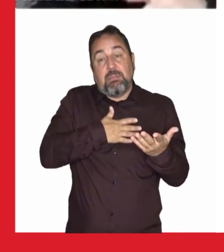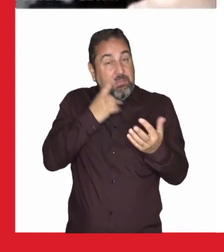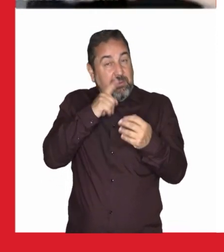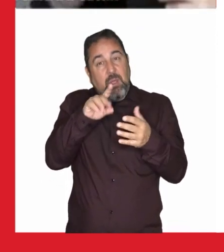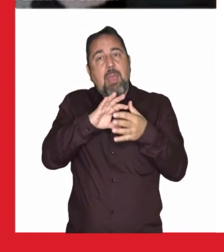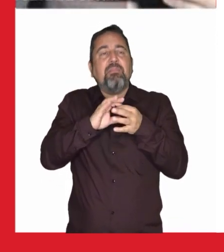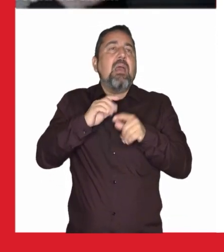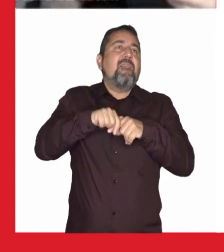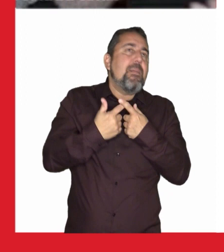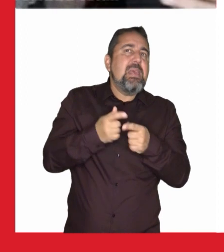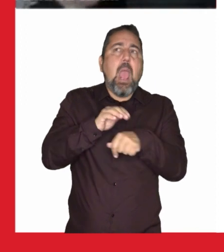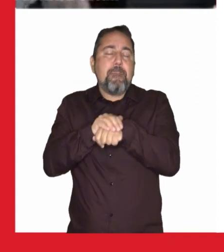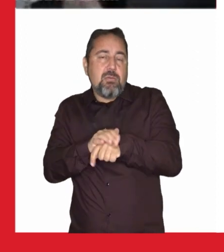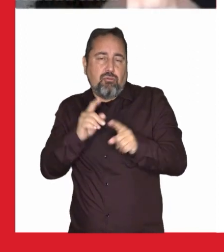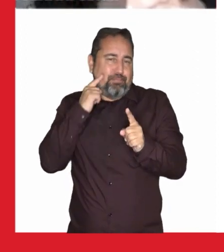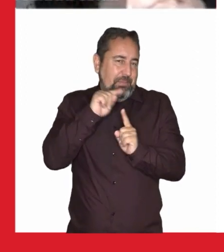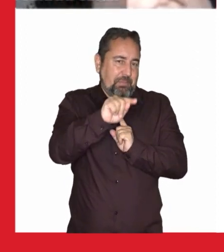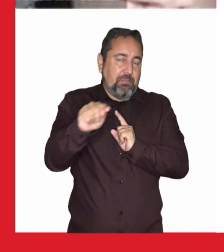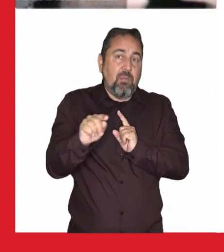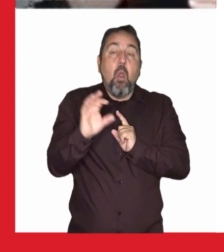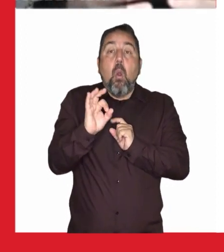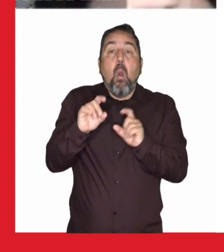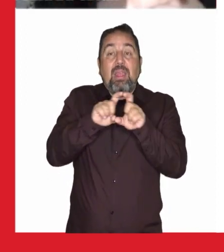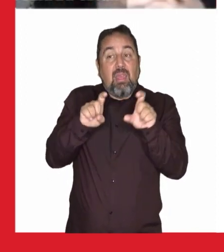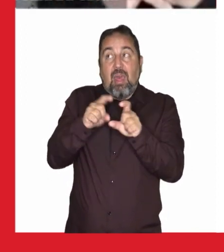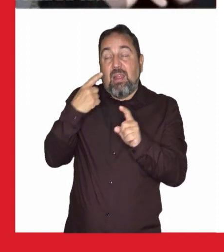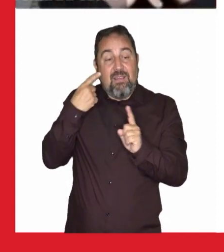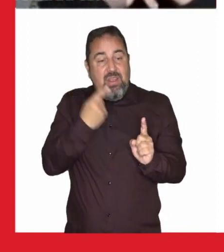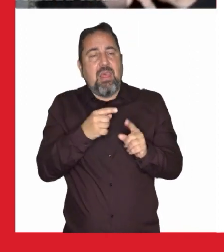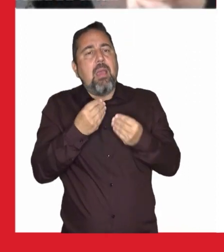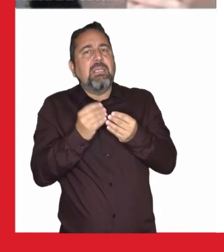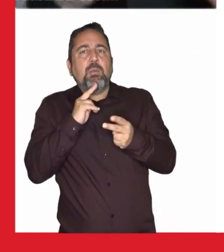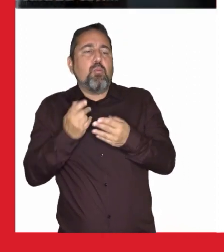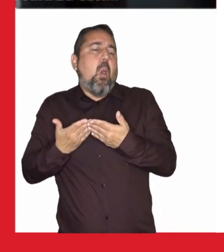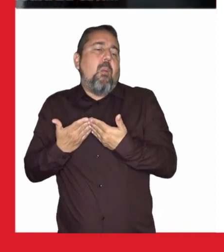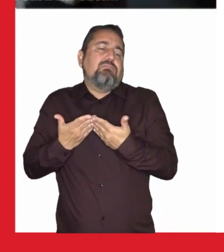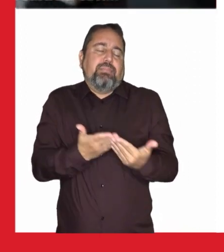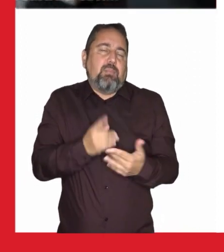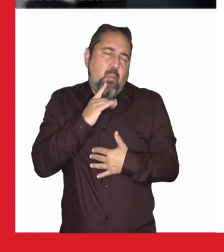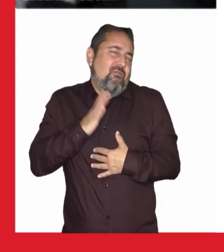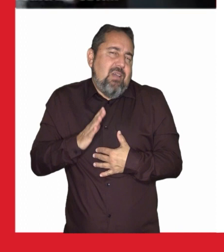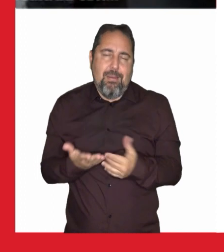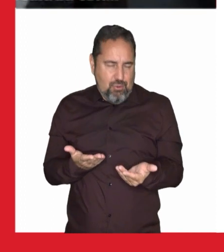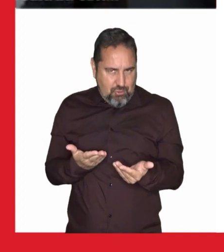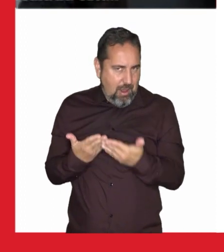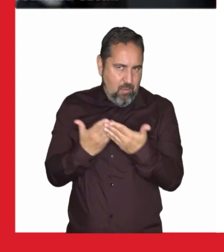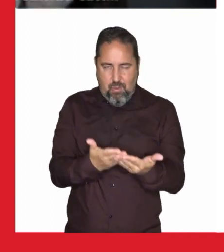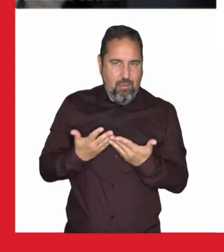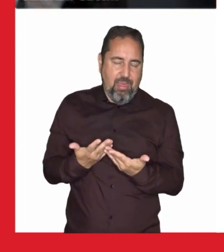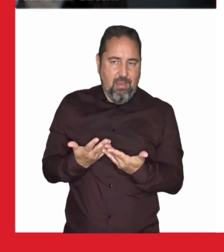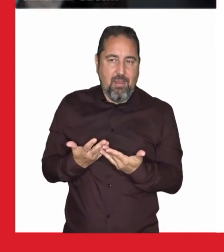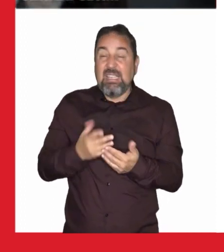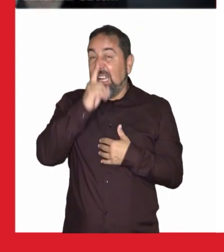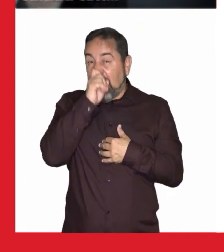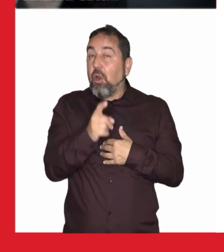otras personas, que normalmente van a ser tu familia y tus amigos, la familia y el amigo de los emprendedores, o la propia entidad de referencia, hacen como favor